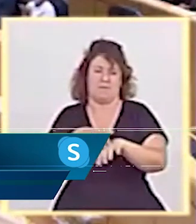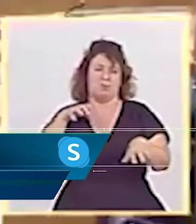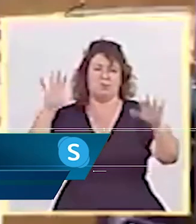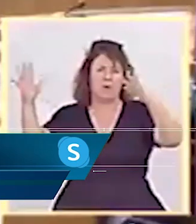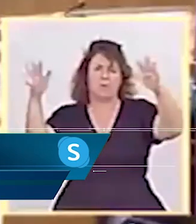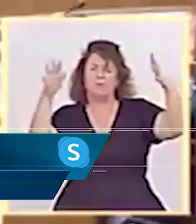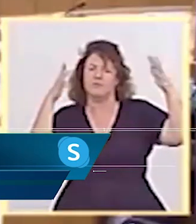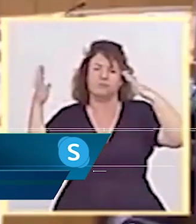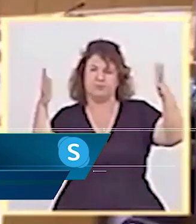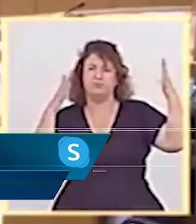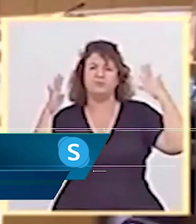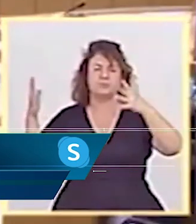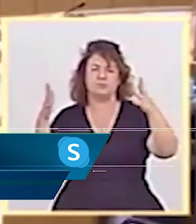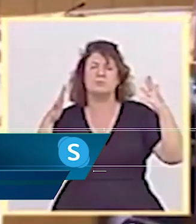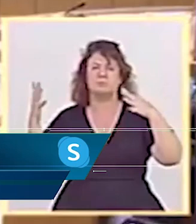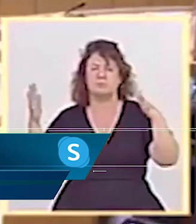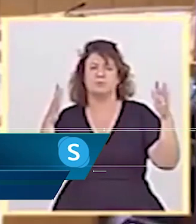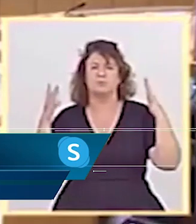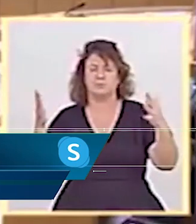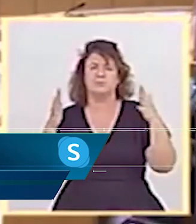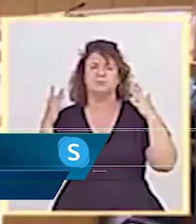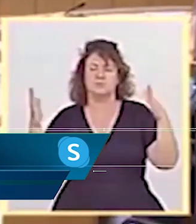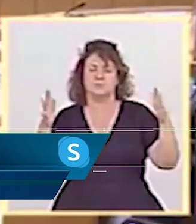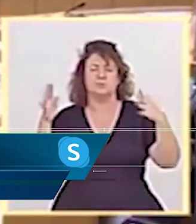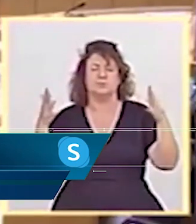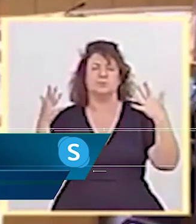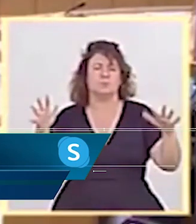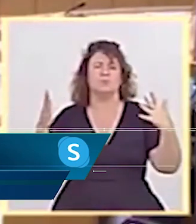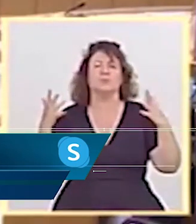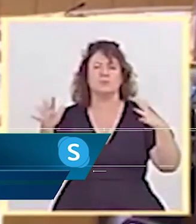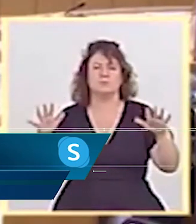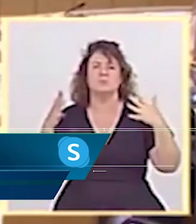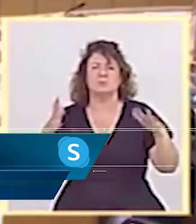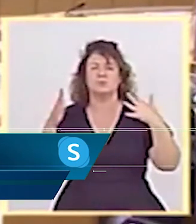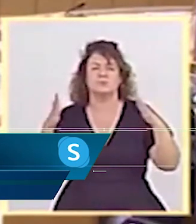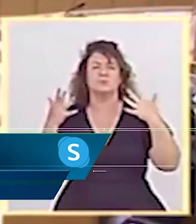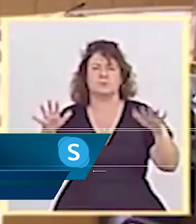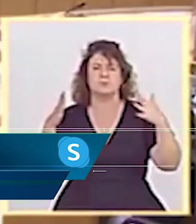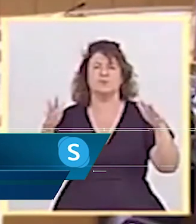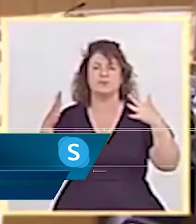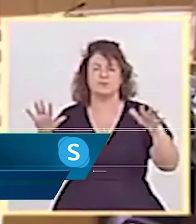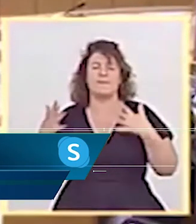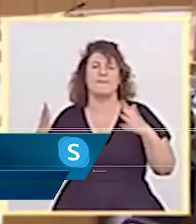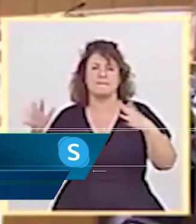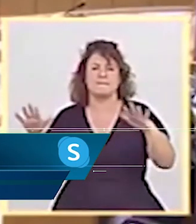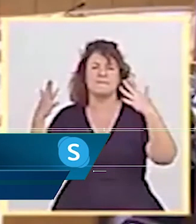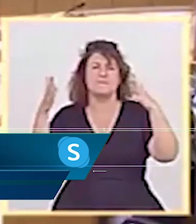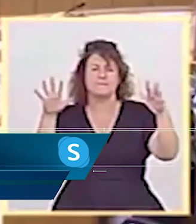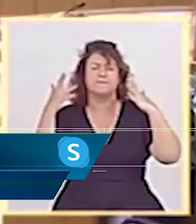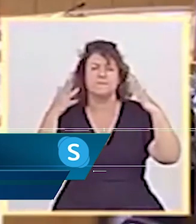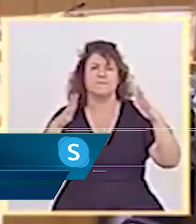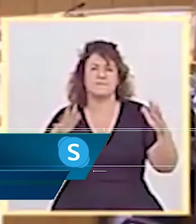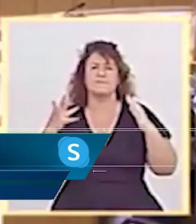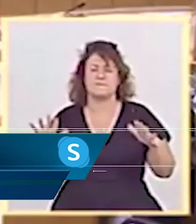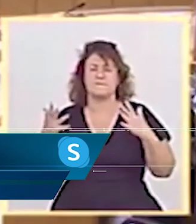dentro del continente. Y esto, si hay dos grandes responsables, pues son los dos principales partidos políticos